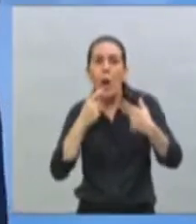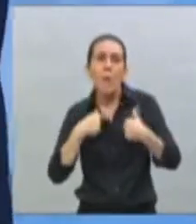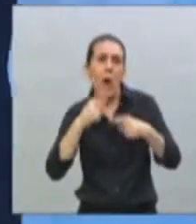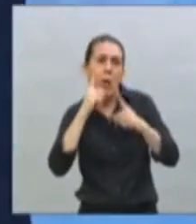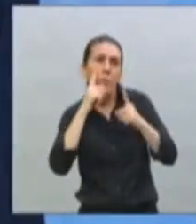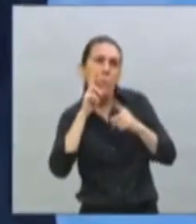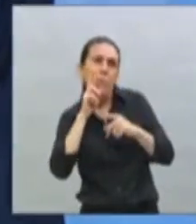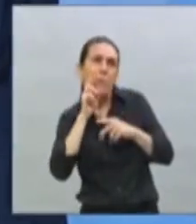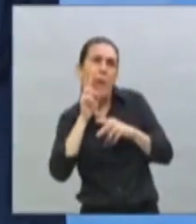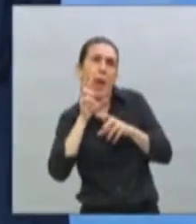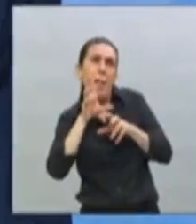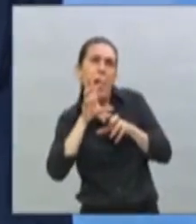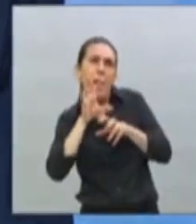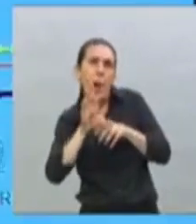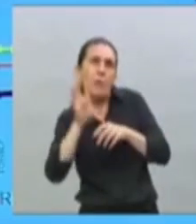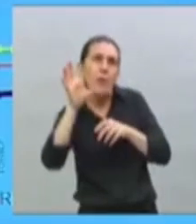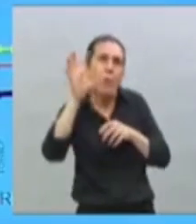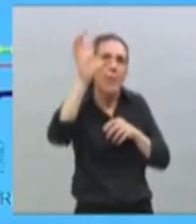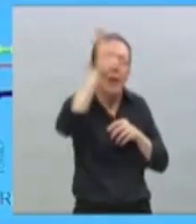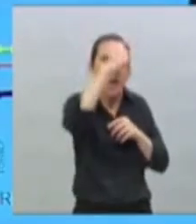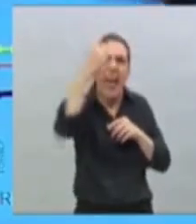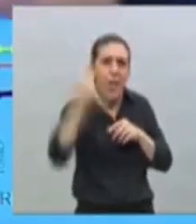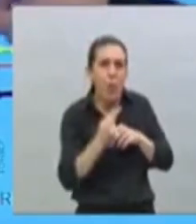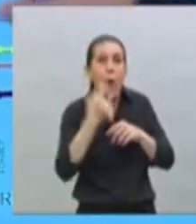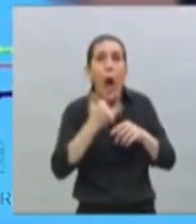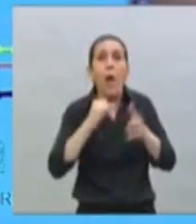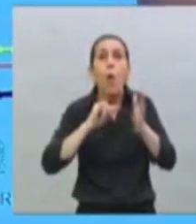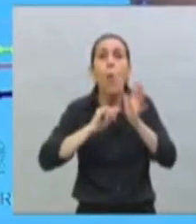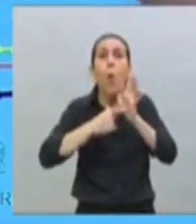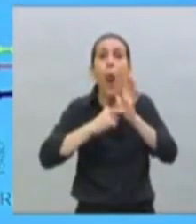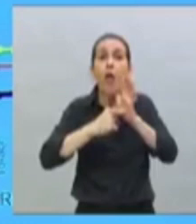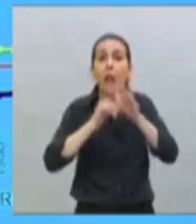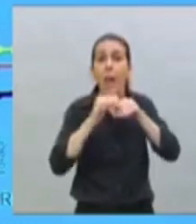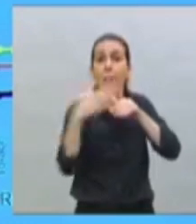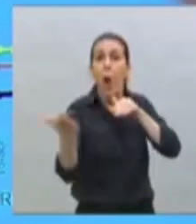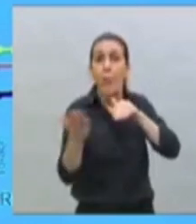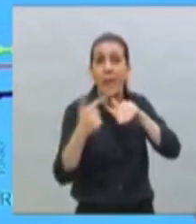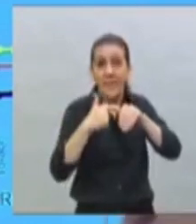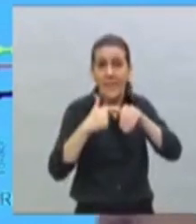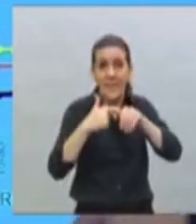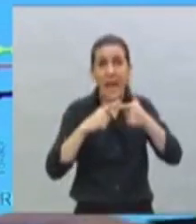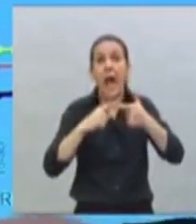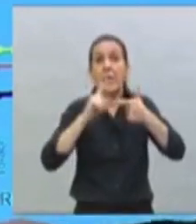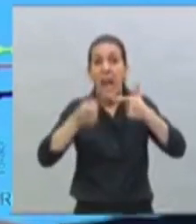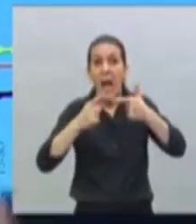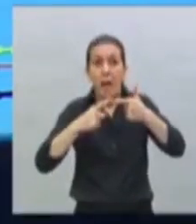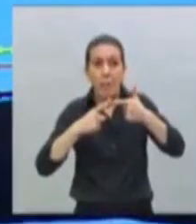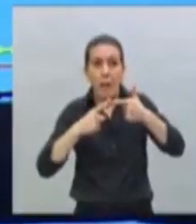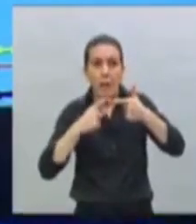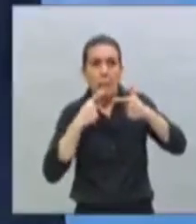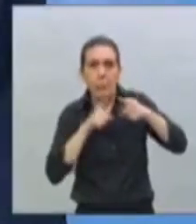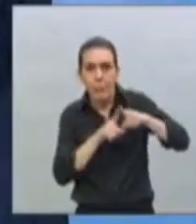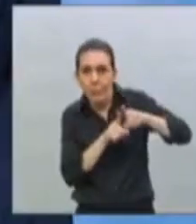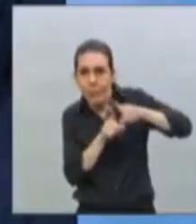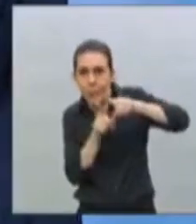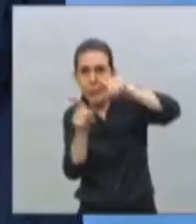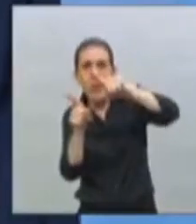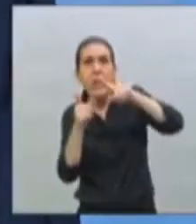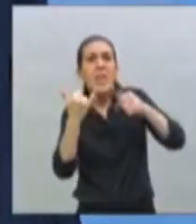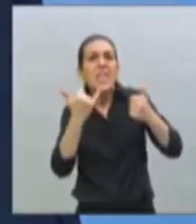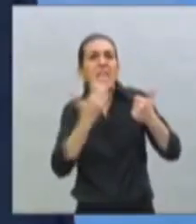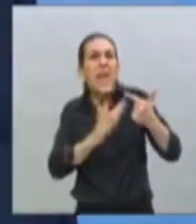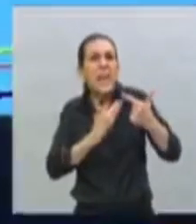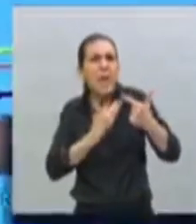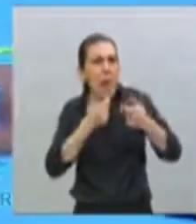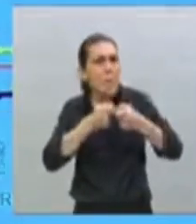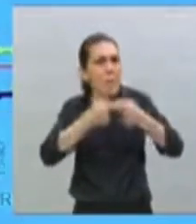incrementado los casos en la provincia de Buenos Aires, que la ciudad de Buenos Aires la sigue de cerca, que Santa Fe ha crecido,